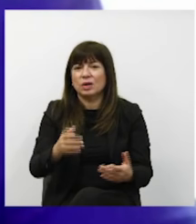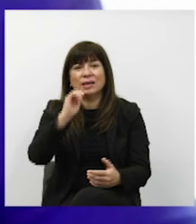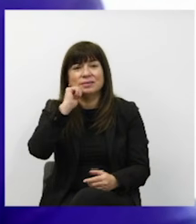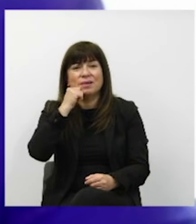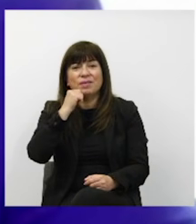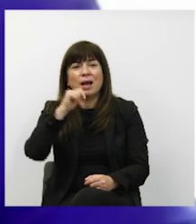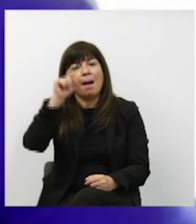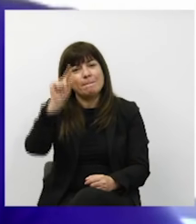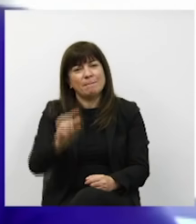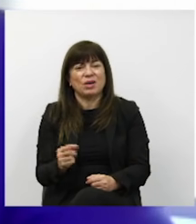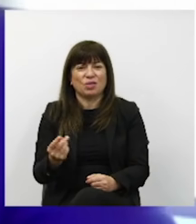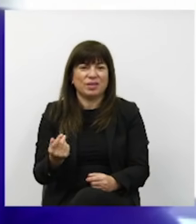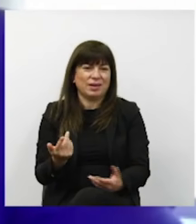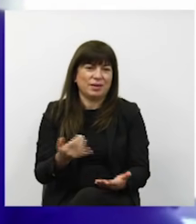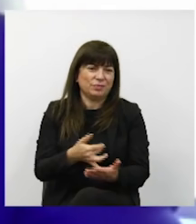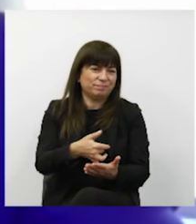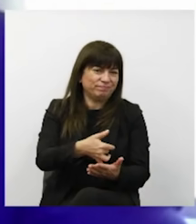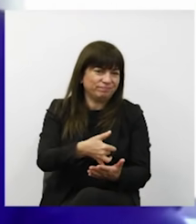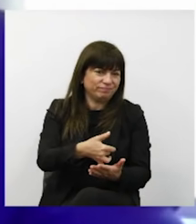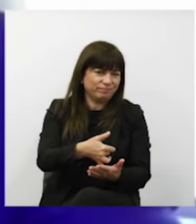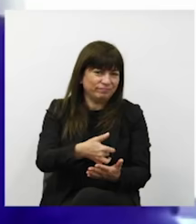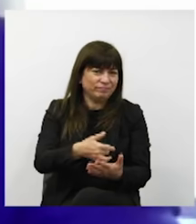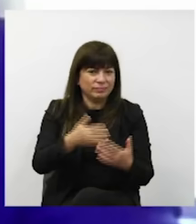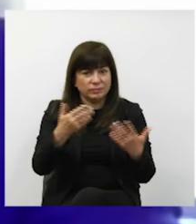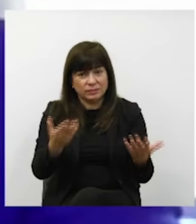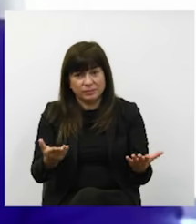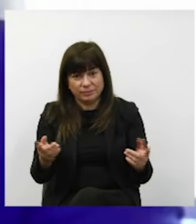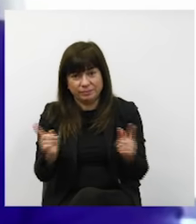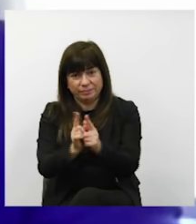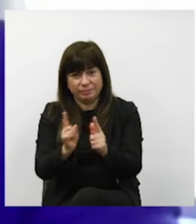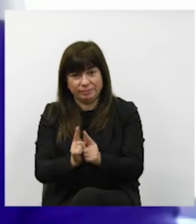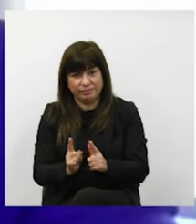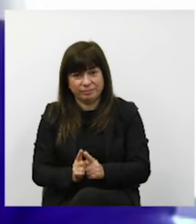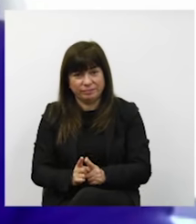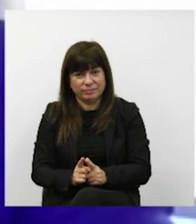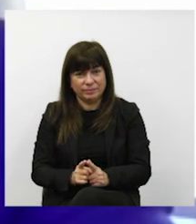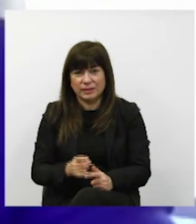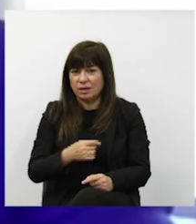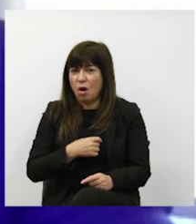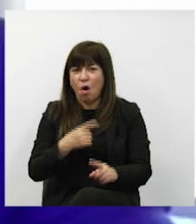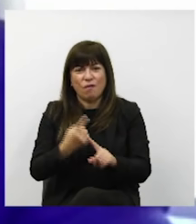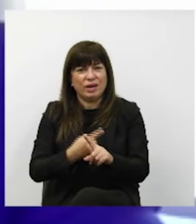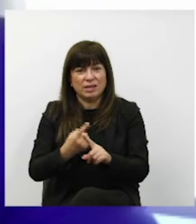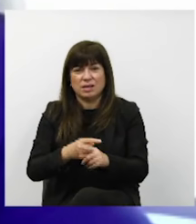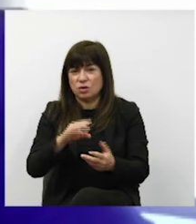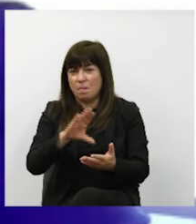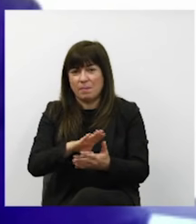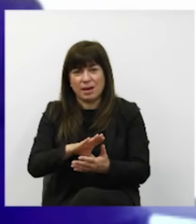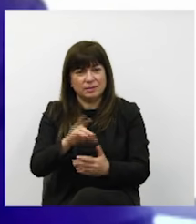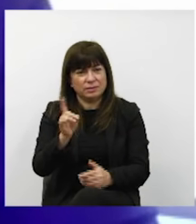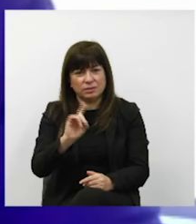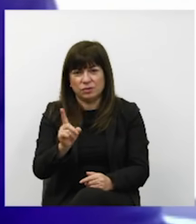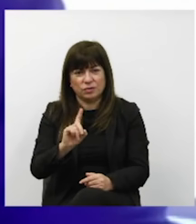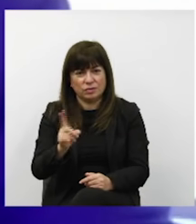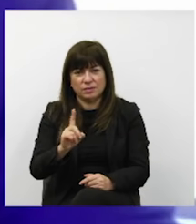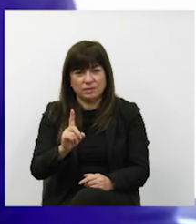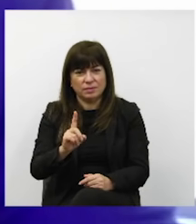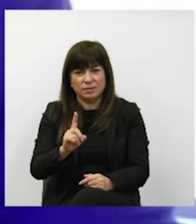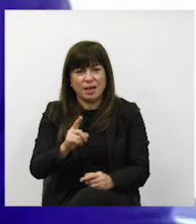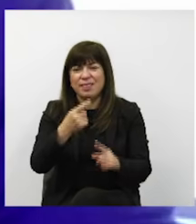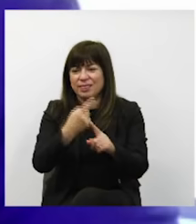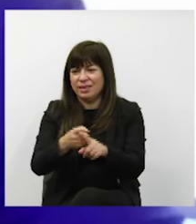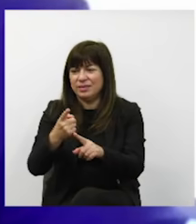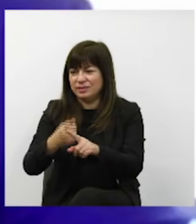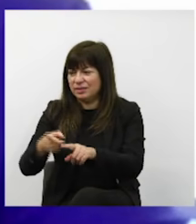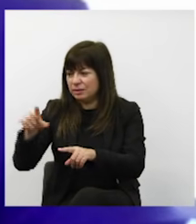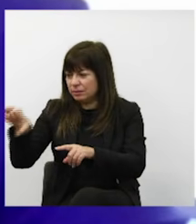significar precarización. Entonces, en síntesis, no estamos teniendo una conversación país, estamos teniendo una conversación de